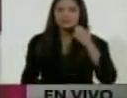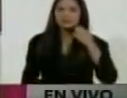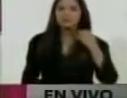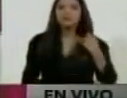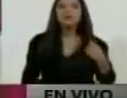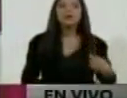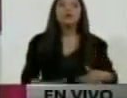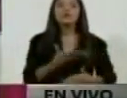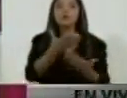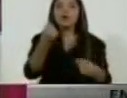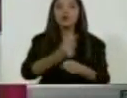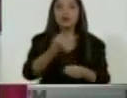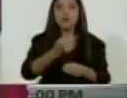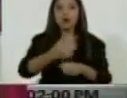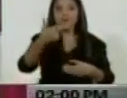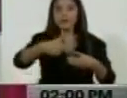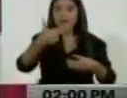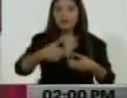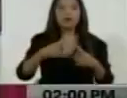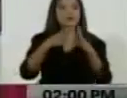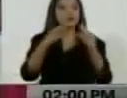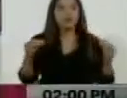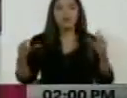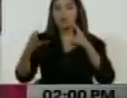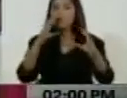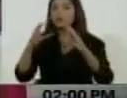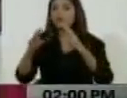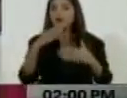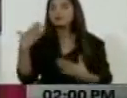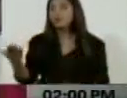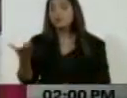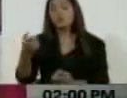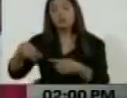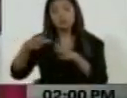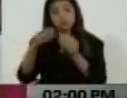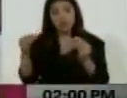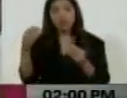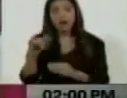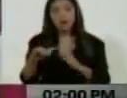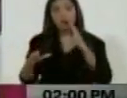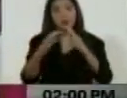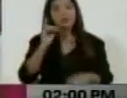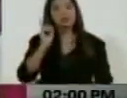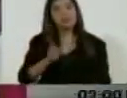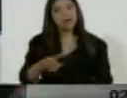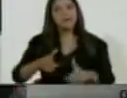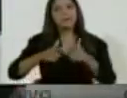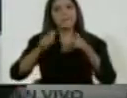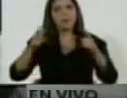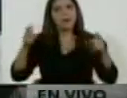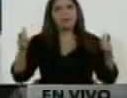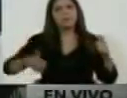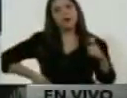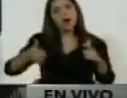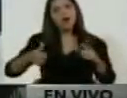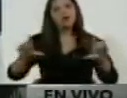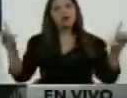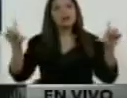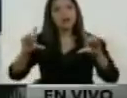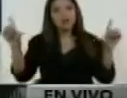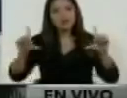PDVSA y todas las vías de comunicación, eulogio que ustedes tienen, tienen que irle incrementando. La